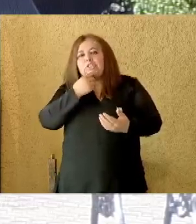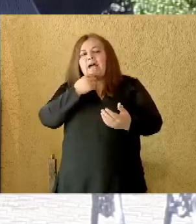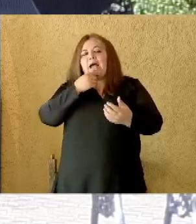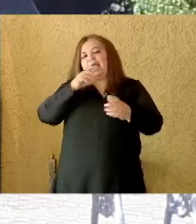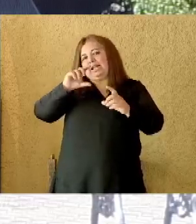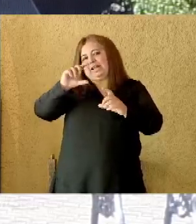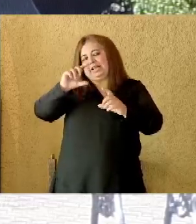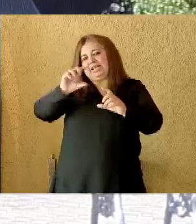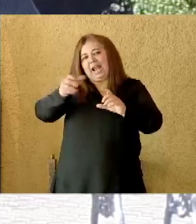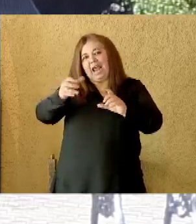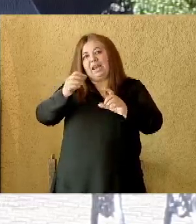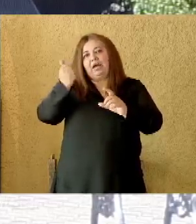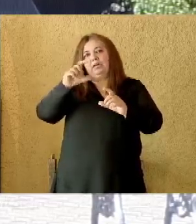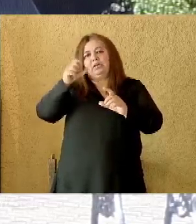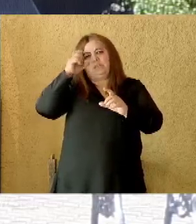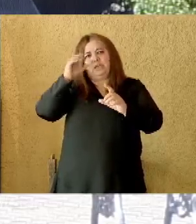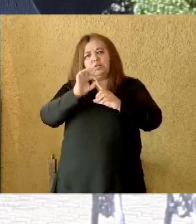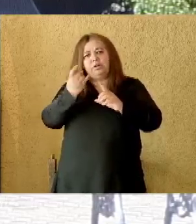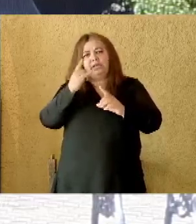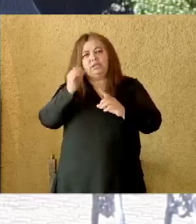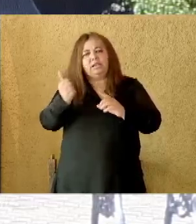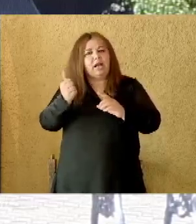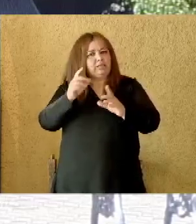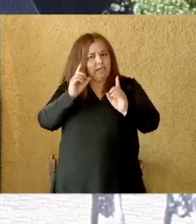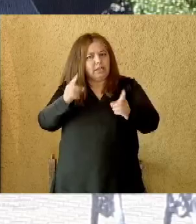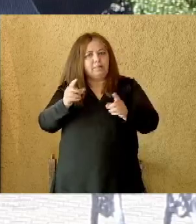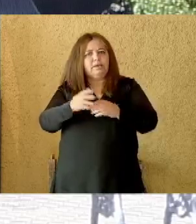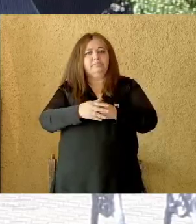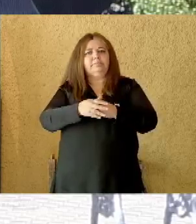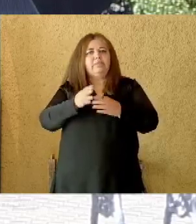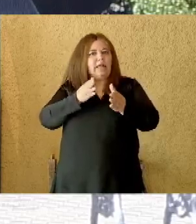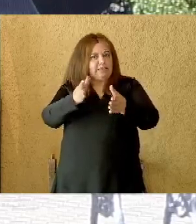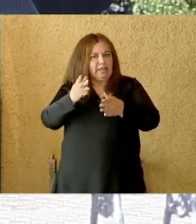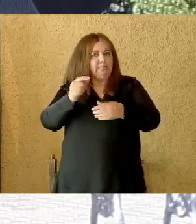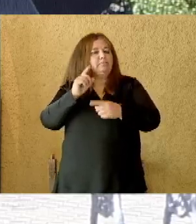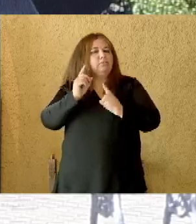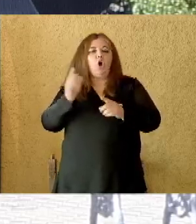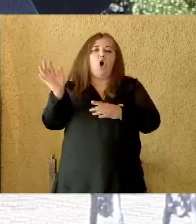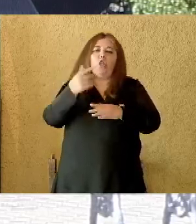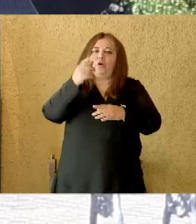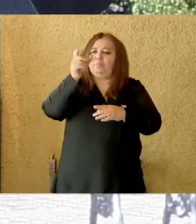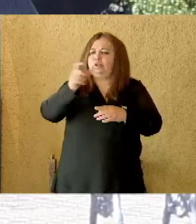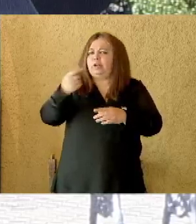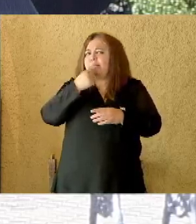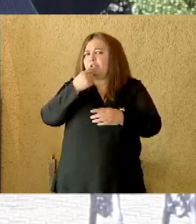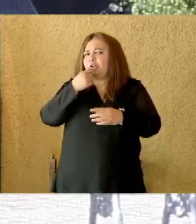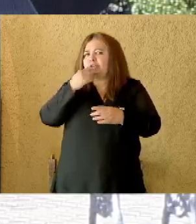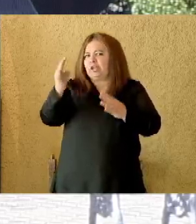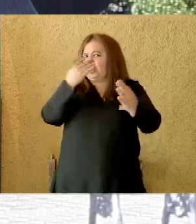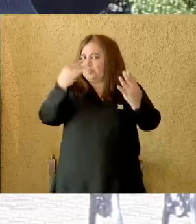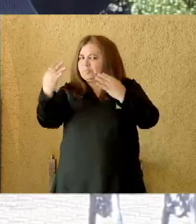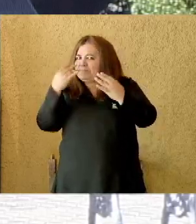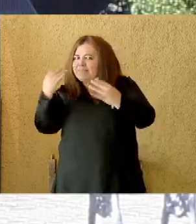de Mendoza en Casa. Gracias a todos los que se están sumando, son un montón de mendocinos los que nos están acompañando en esta oportunidad y queremos de